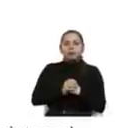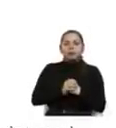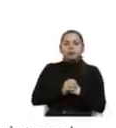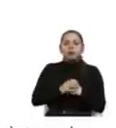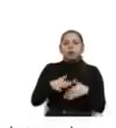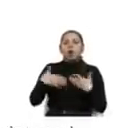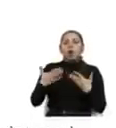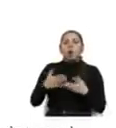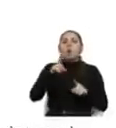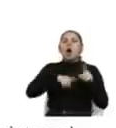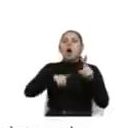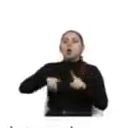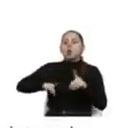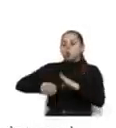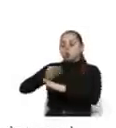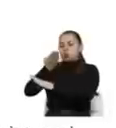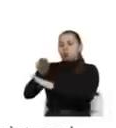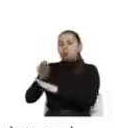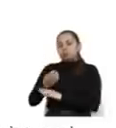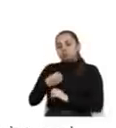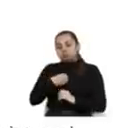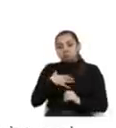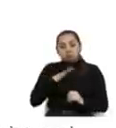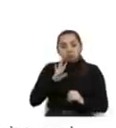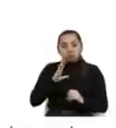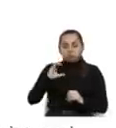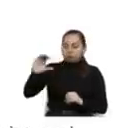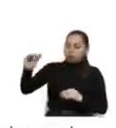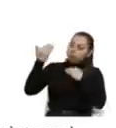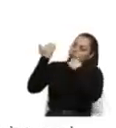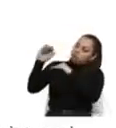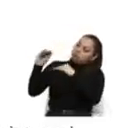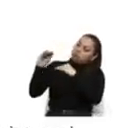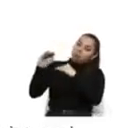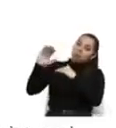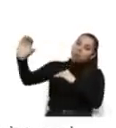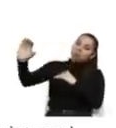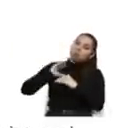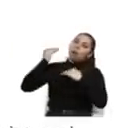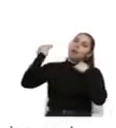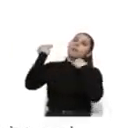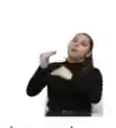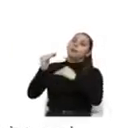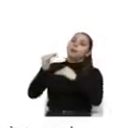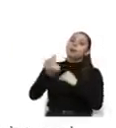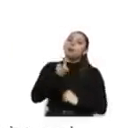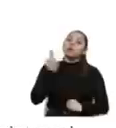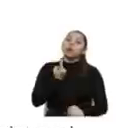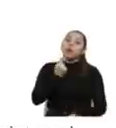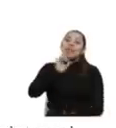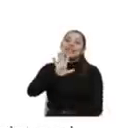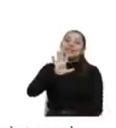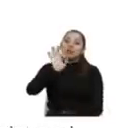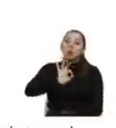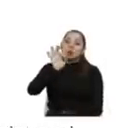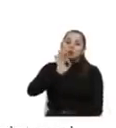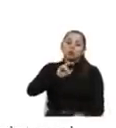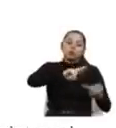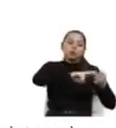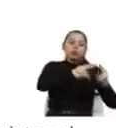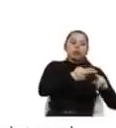como algunos han planteado la posibilidad de un mínimo. Pero solo el 5% equivale